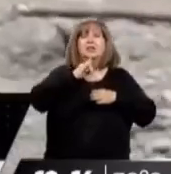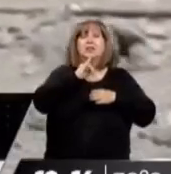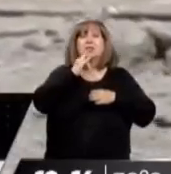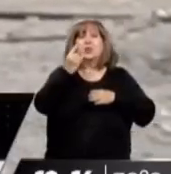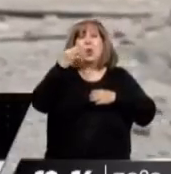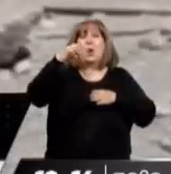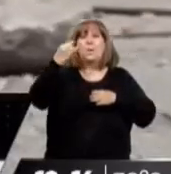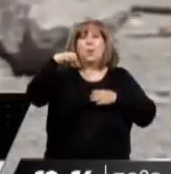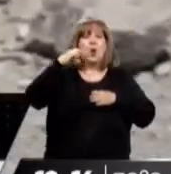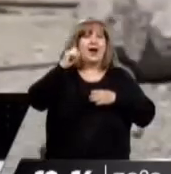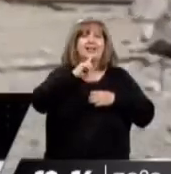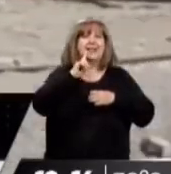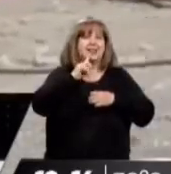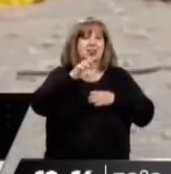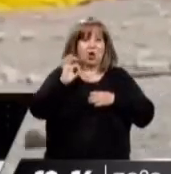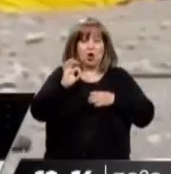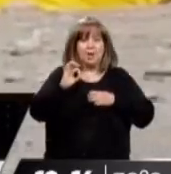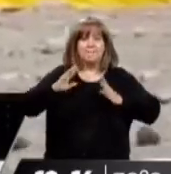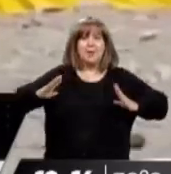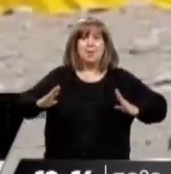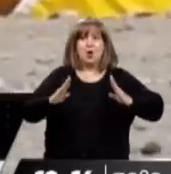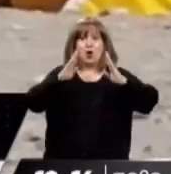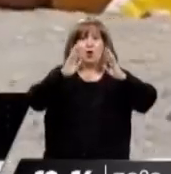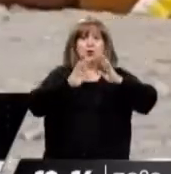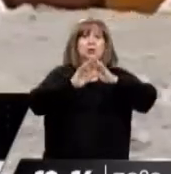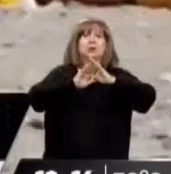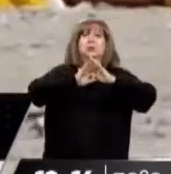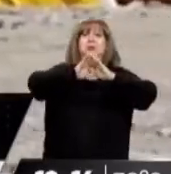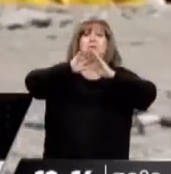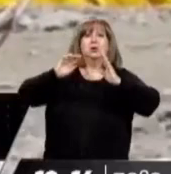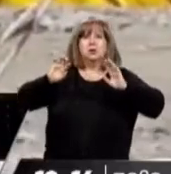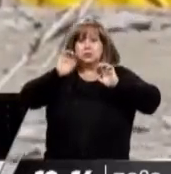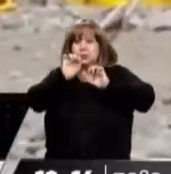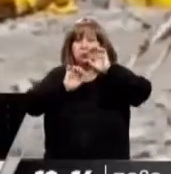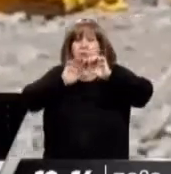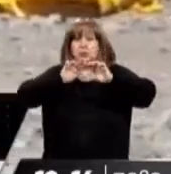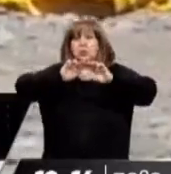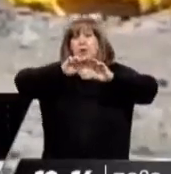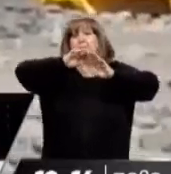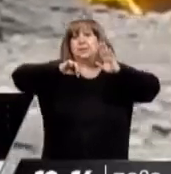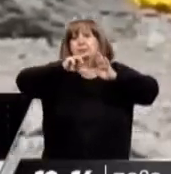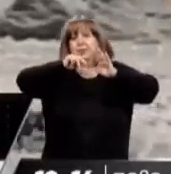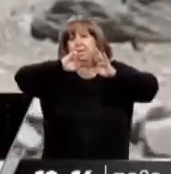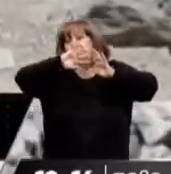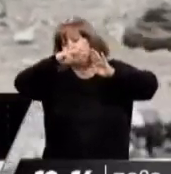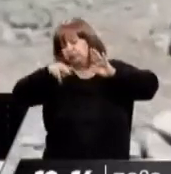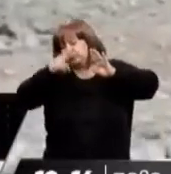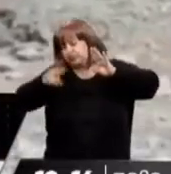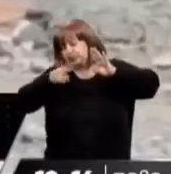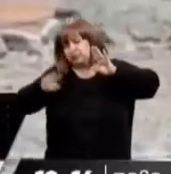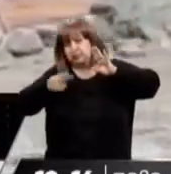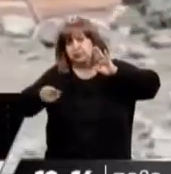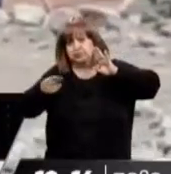por el volcán, sí, y habrían caído al Cerro Plomo. Y ahí había uno de ellos ingresó